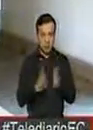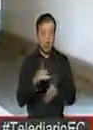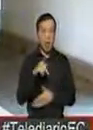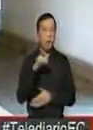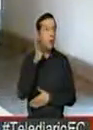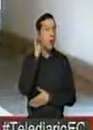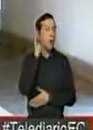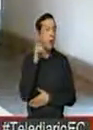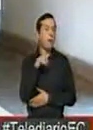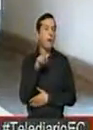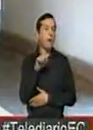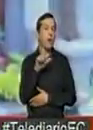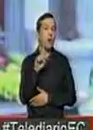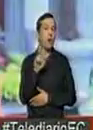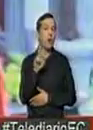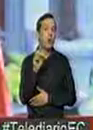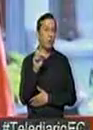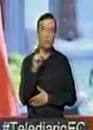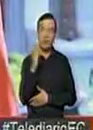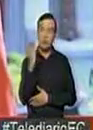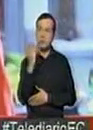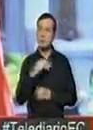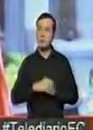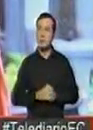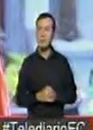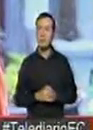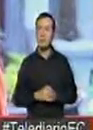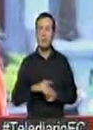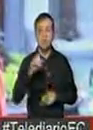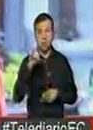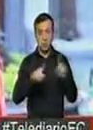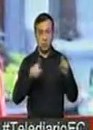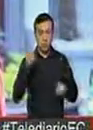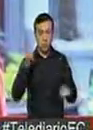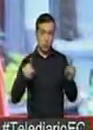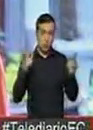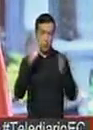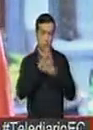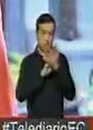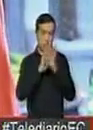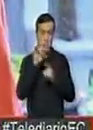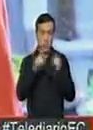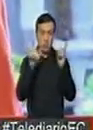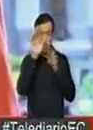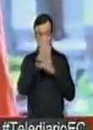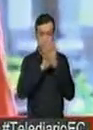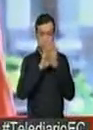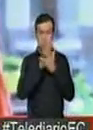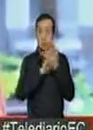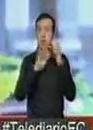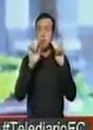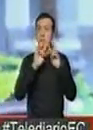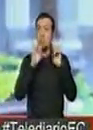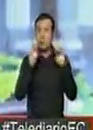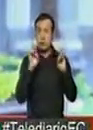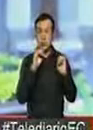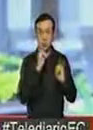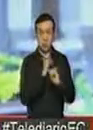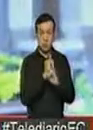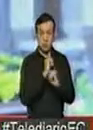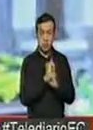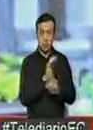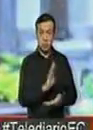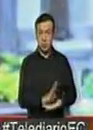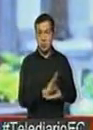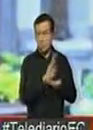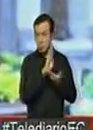Paula Romo. Existe cierta confusión de parte de las personas respecto del tema Instituto Ecuatoriano de